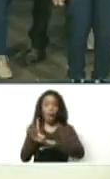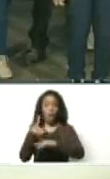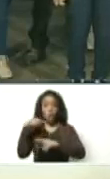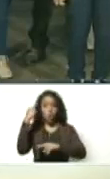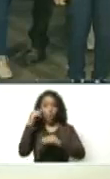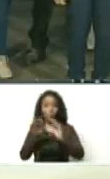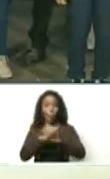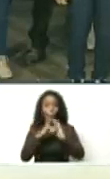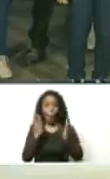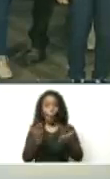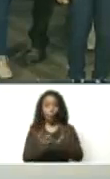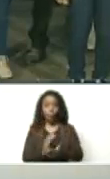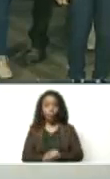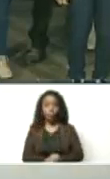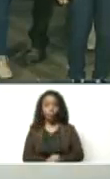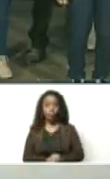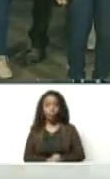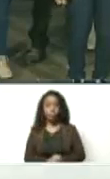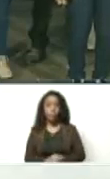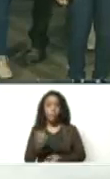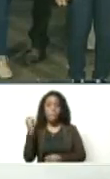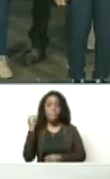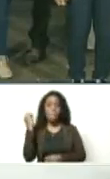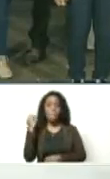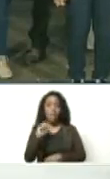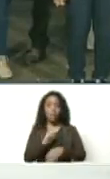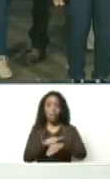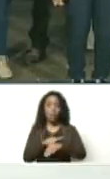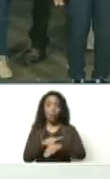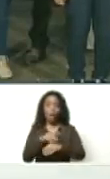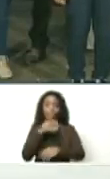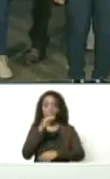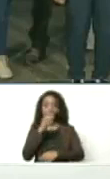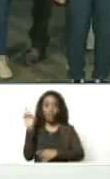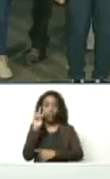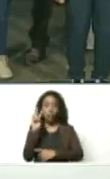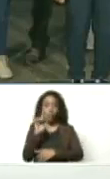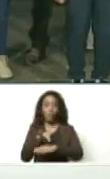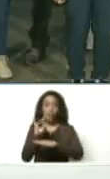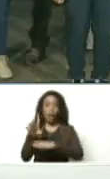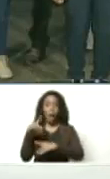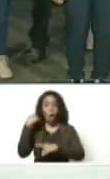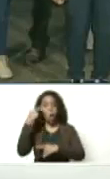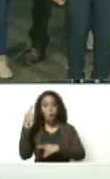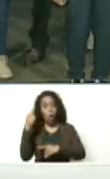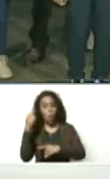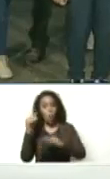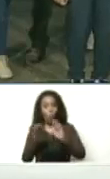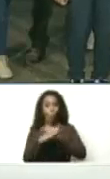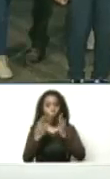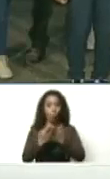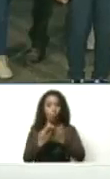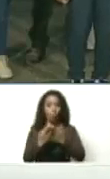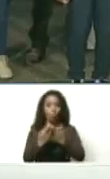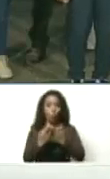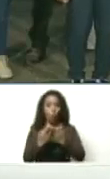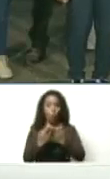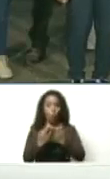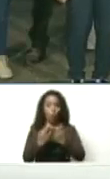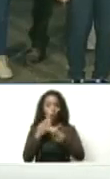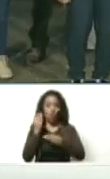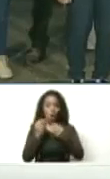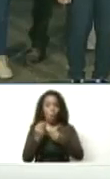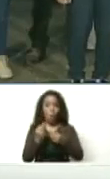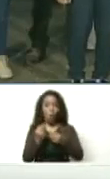mundo. Más temprano que tarde, Venezuela va a dejar loco al mundo con los rendimientos